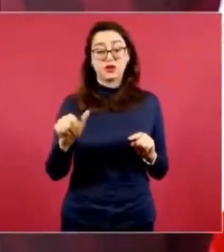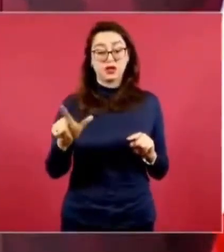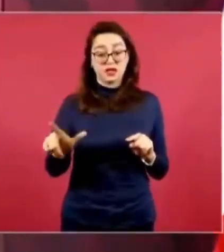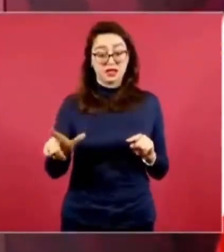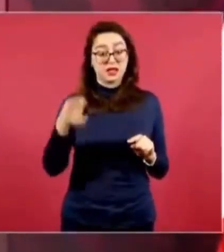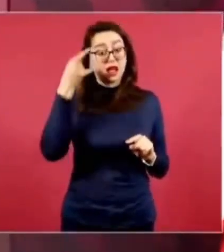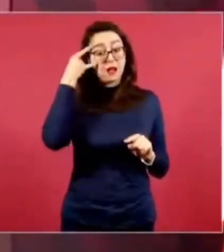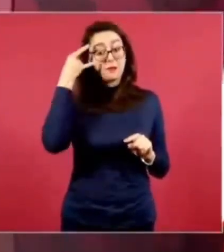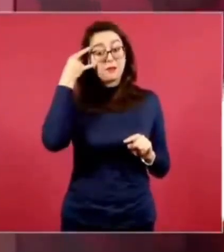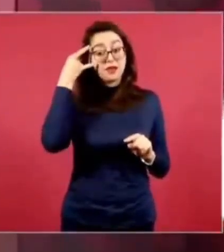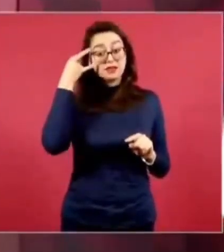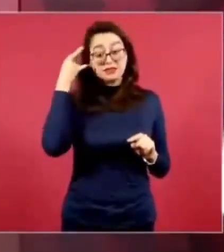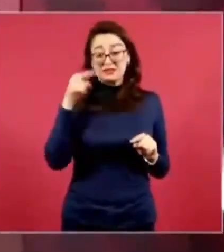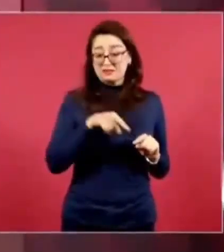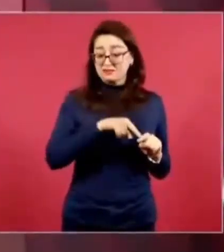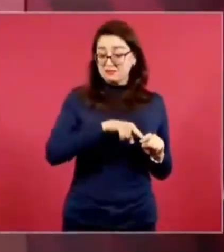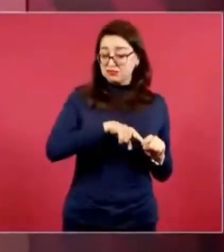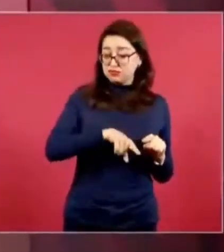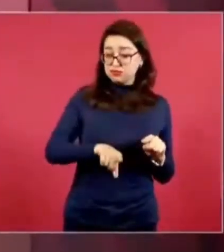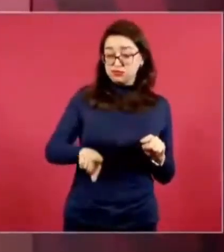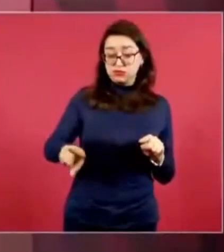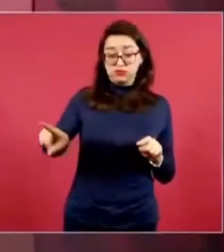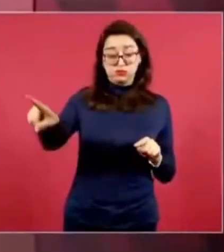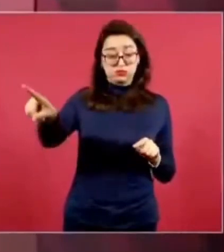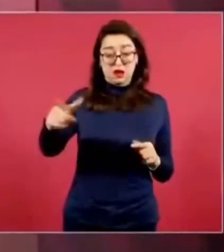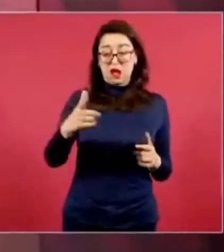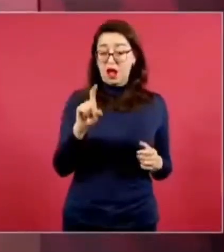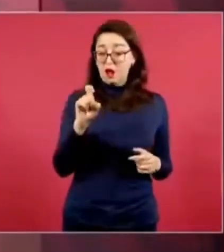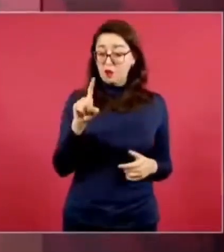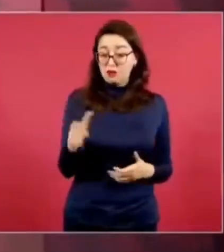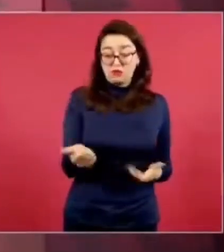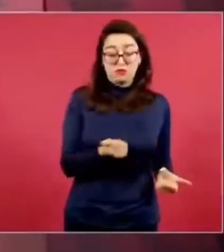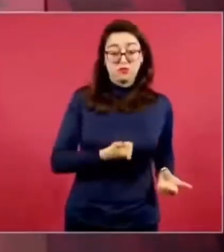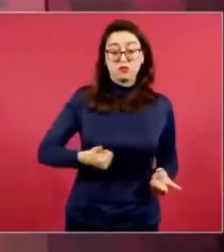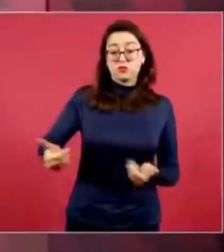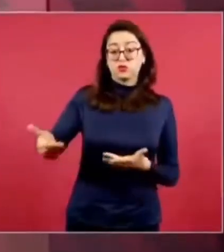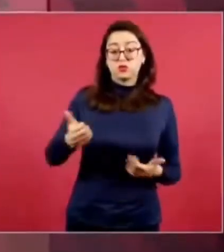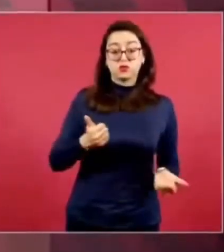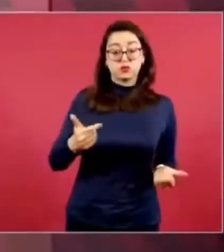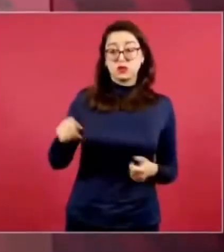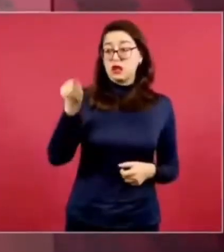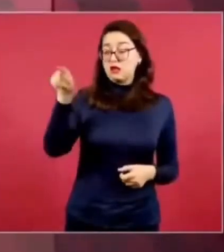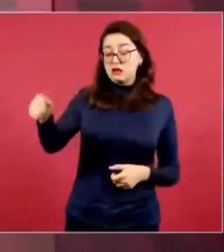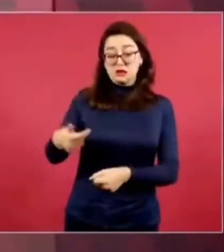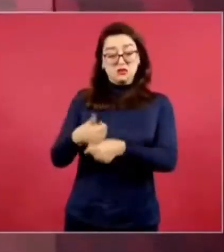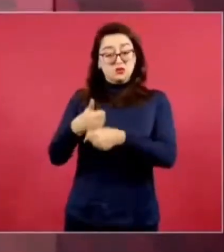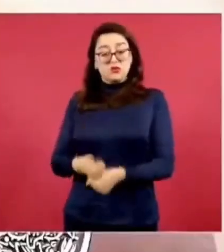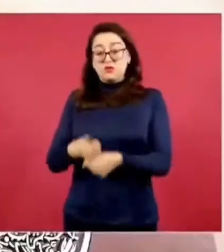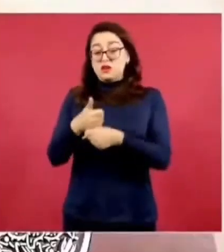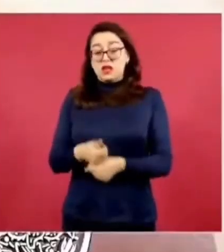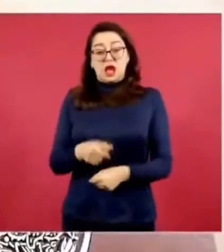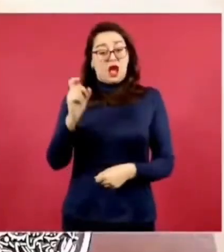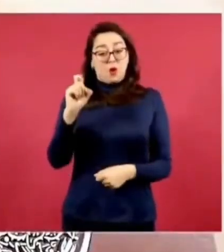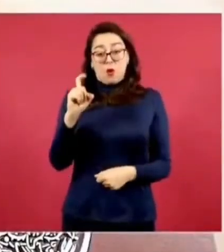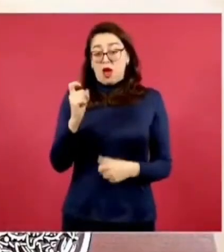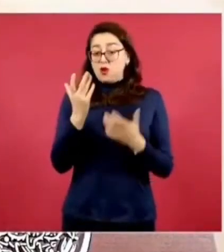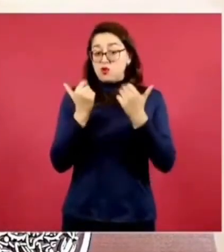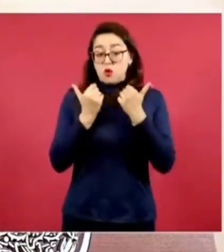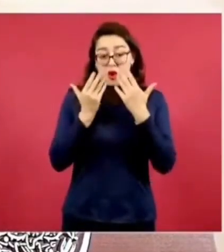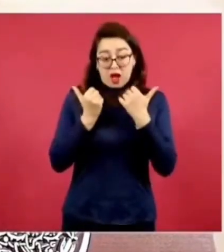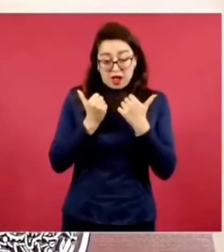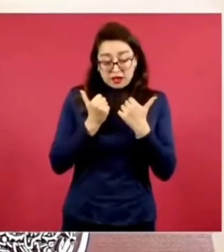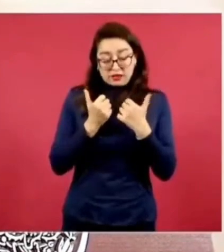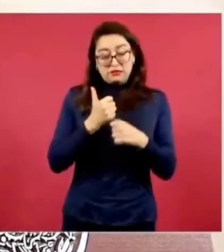Campeche que han sufrido muchísimo por la falta de agua y es